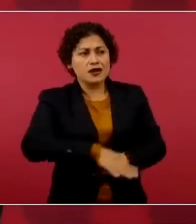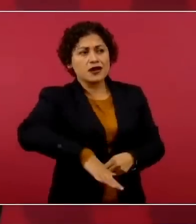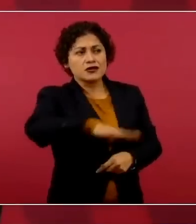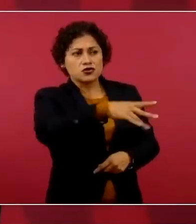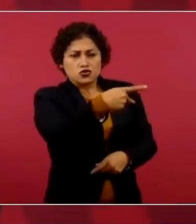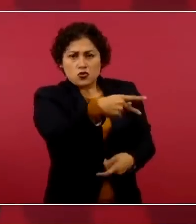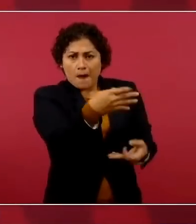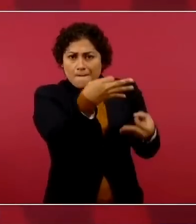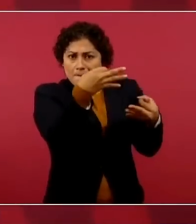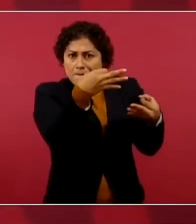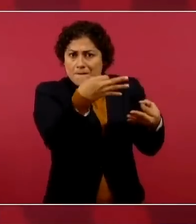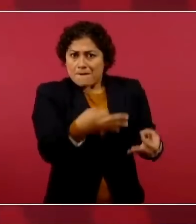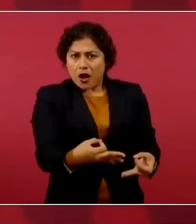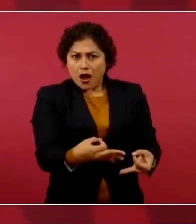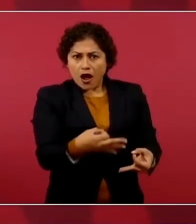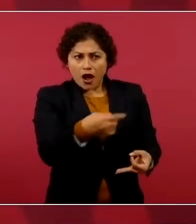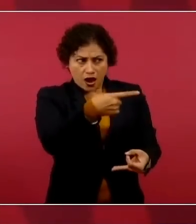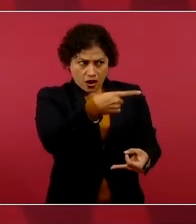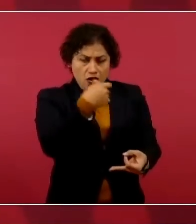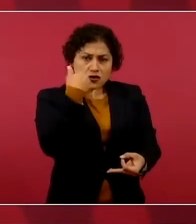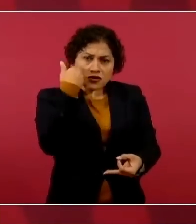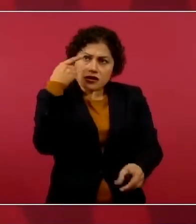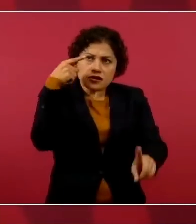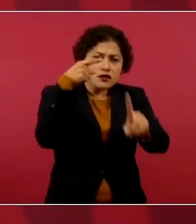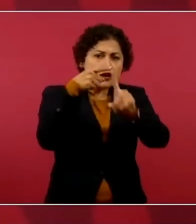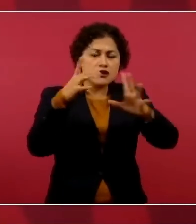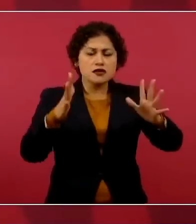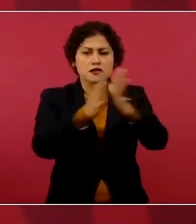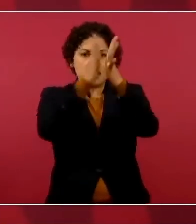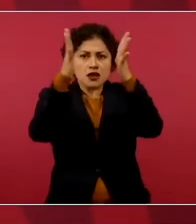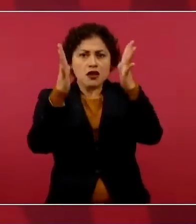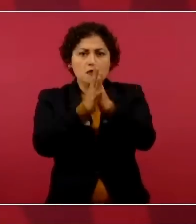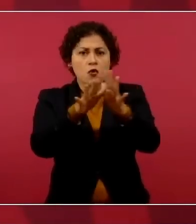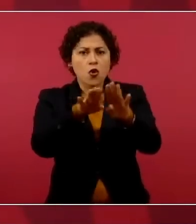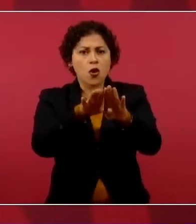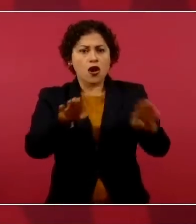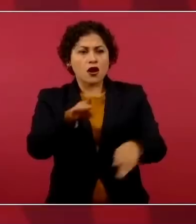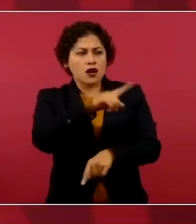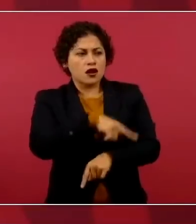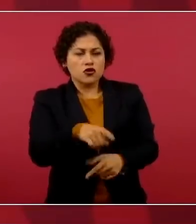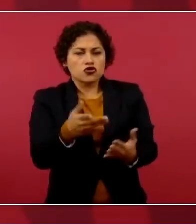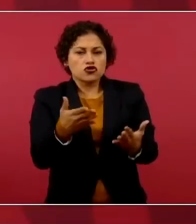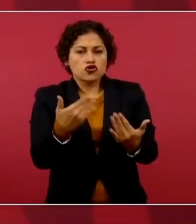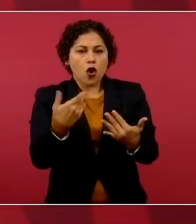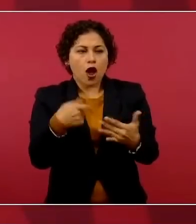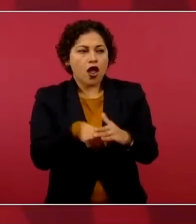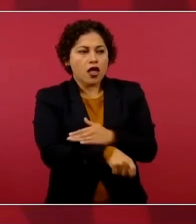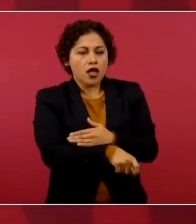rectos, íntegros, demócratas, que no tienen precio,